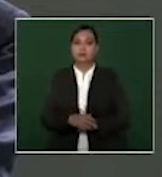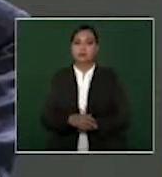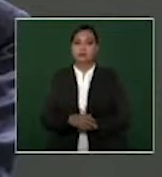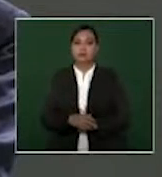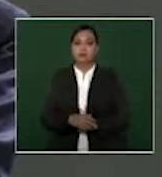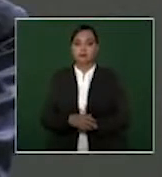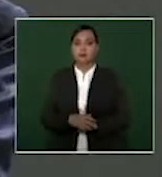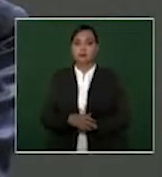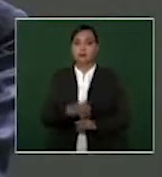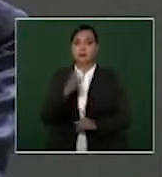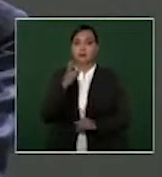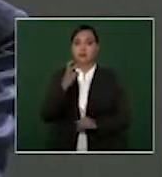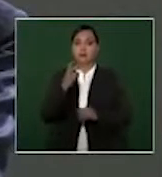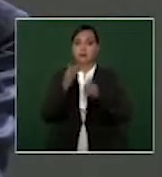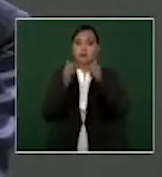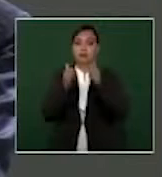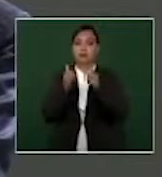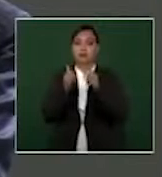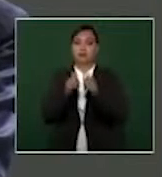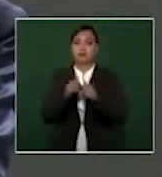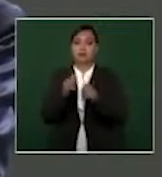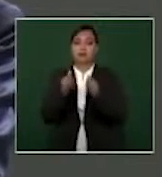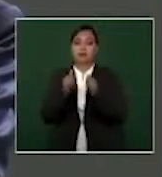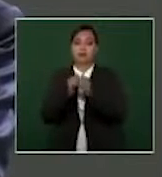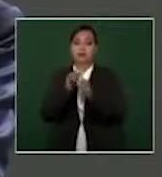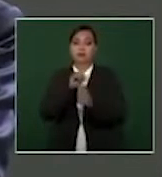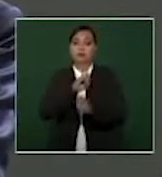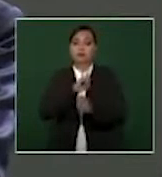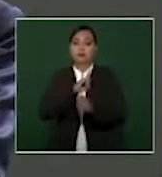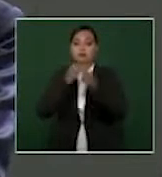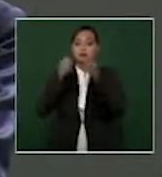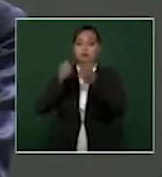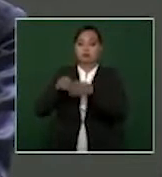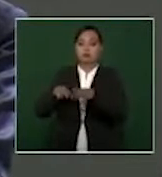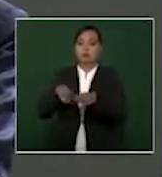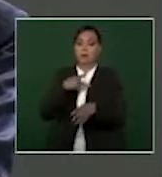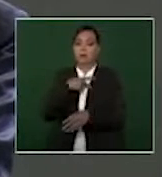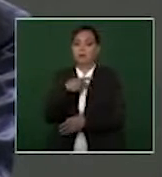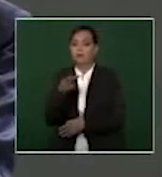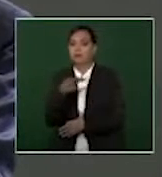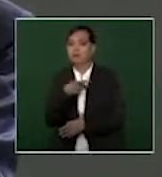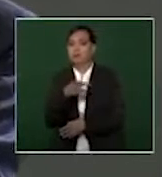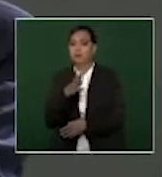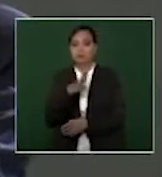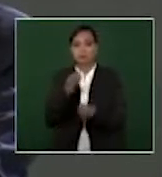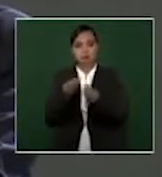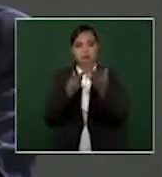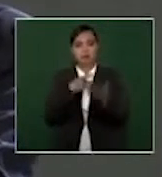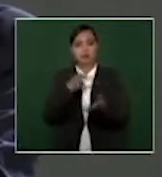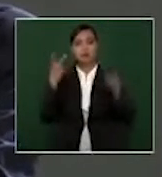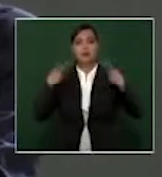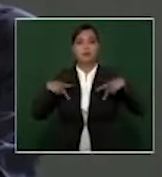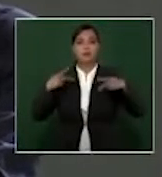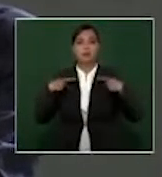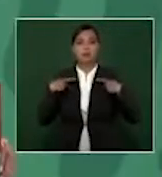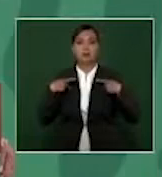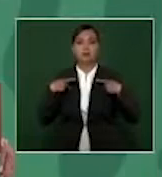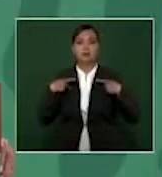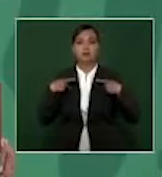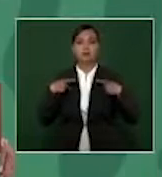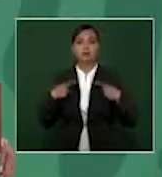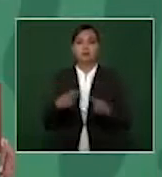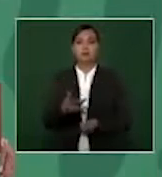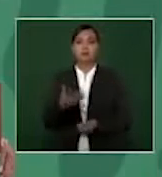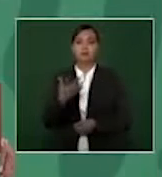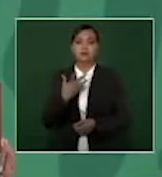callados. El presidente dijo que no tienen derecho a fallarles, inclusive también el gobernador